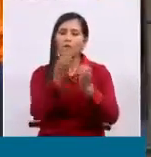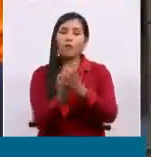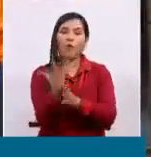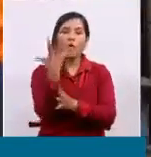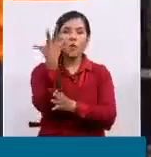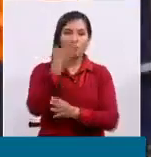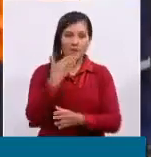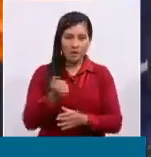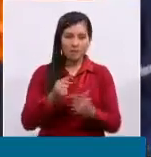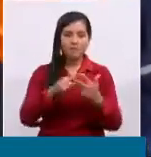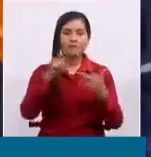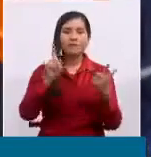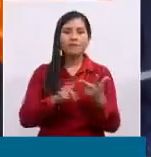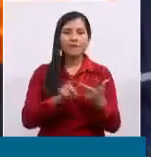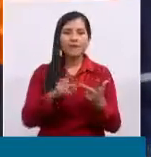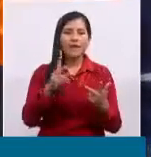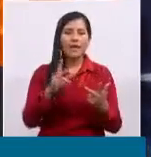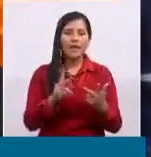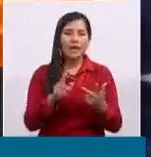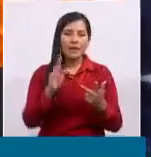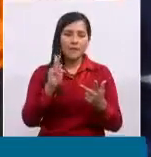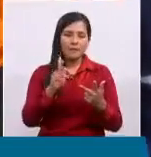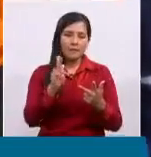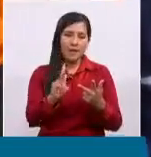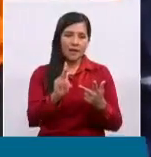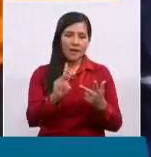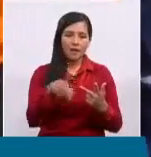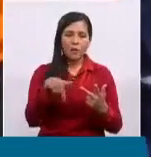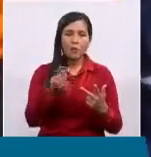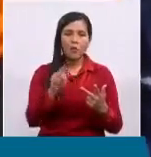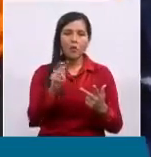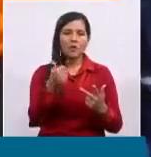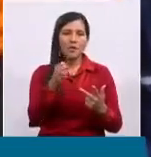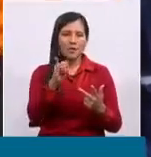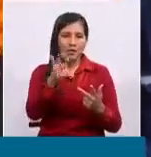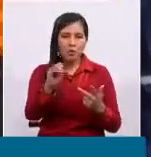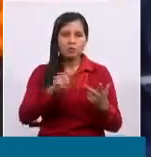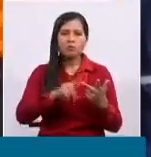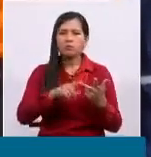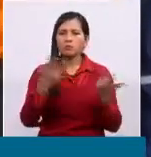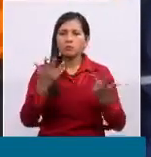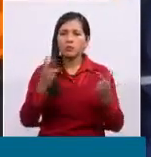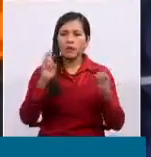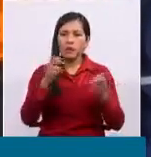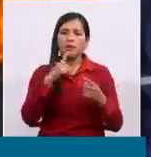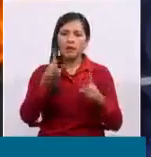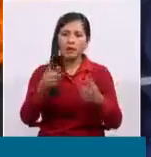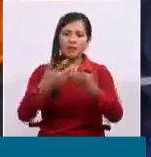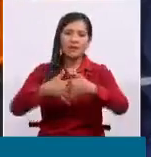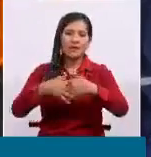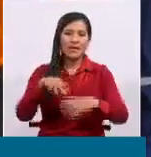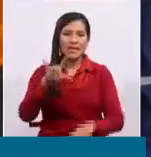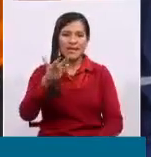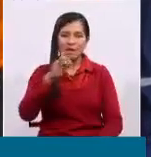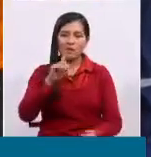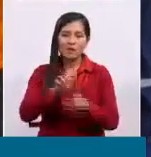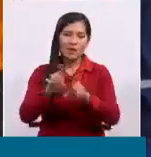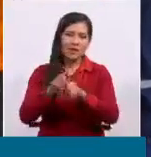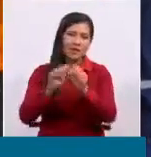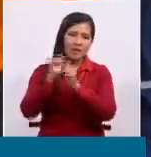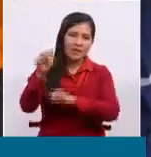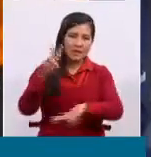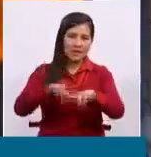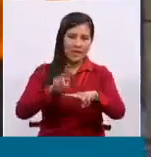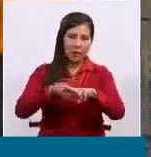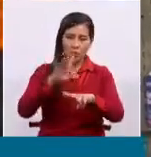potasio, que lo vamos a obtener del cloruro de potasio de la planta de yacimientos de litio boliviano ubicado en Yipi, en el Salar